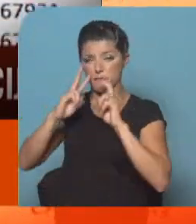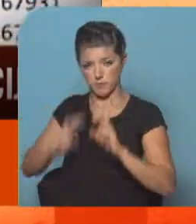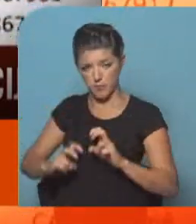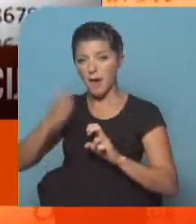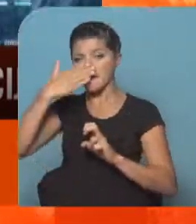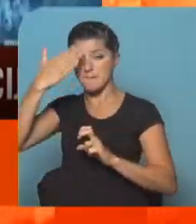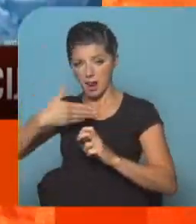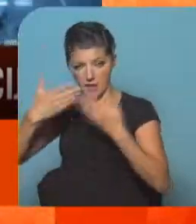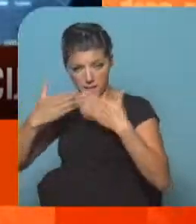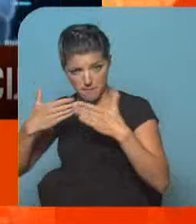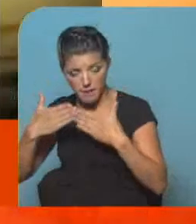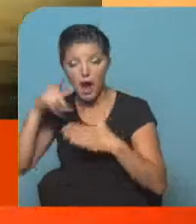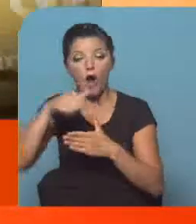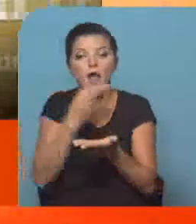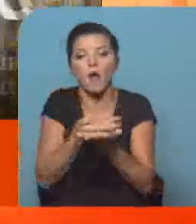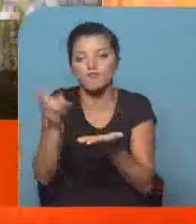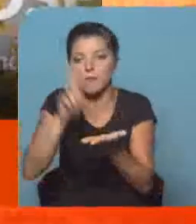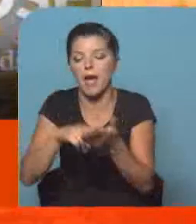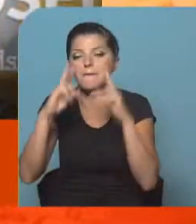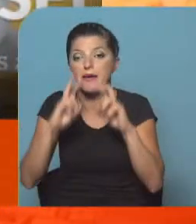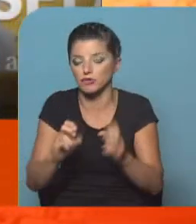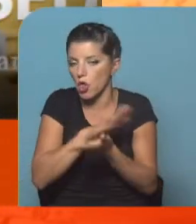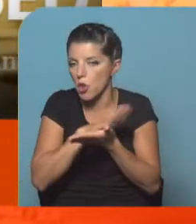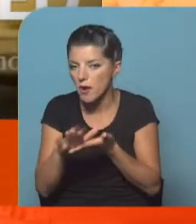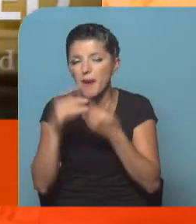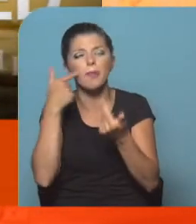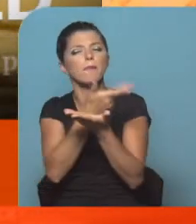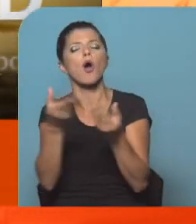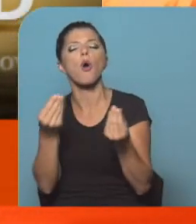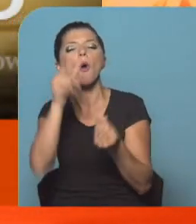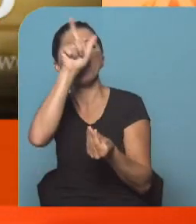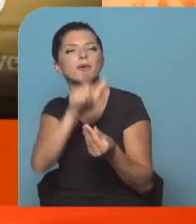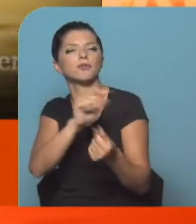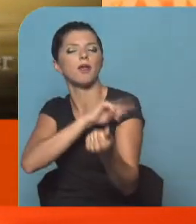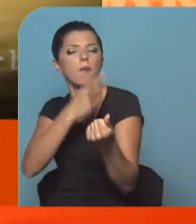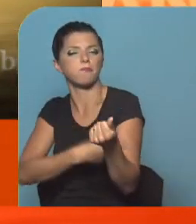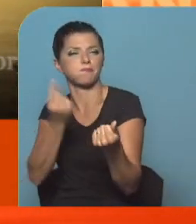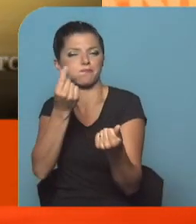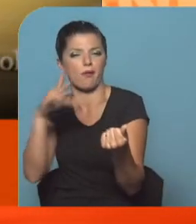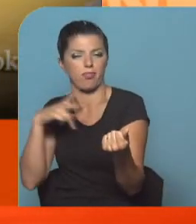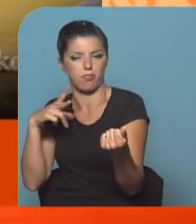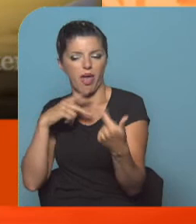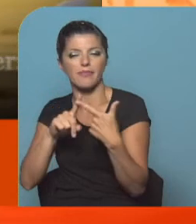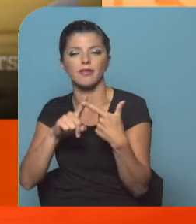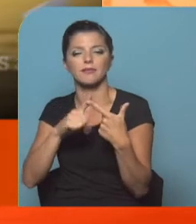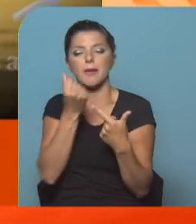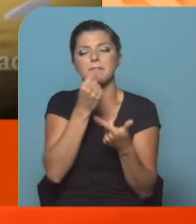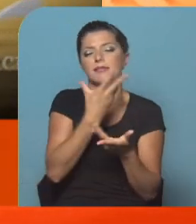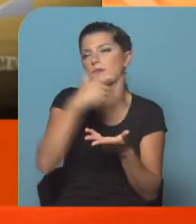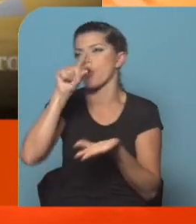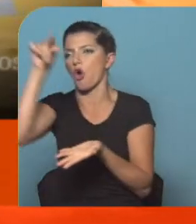nueva filtración de documentos revela cómo las grandes fortunas del mundo invierten su dinero en los países